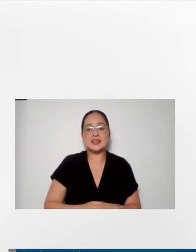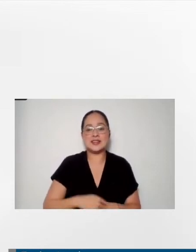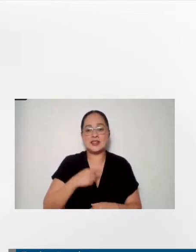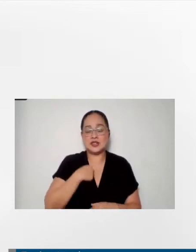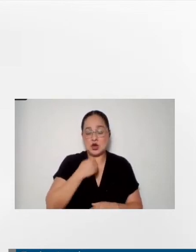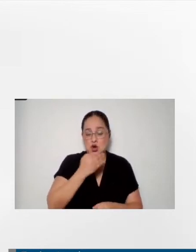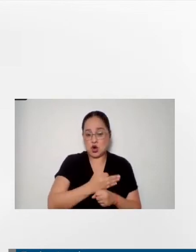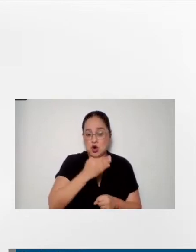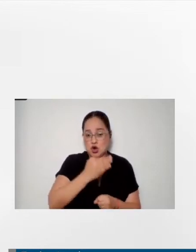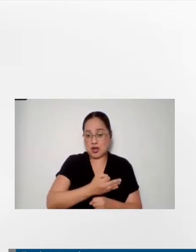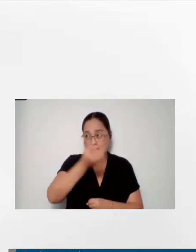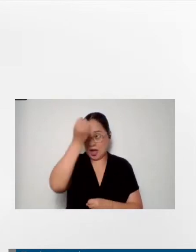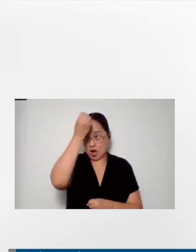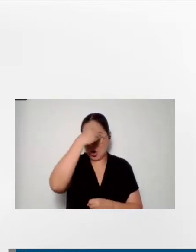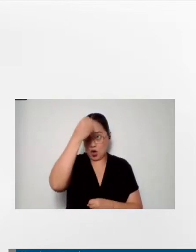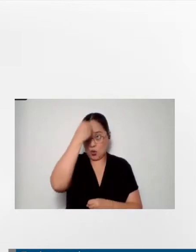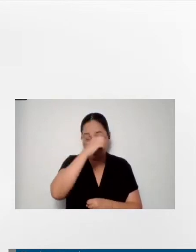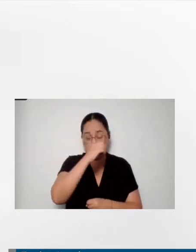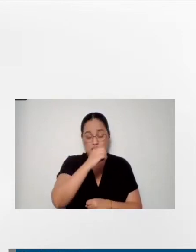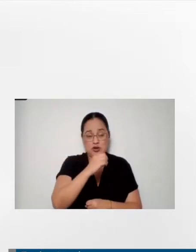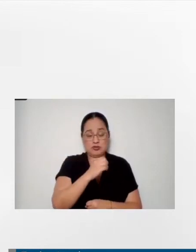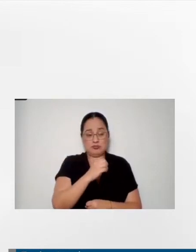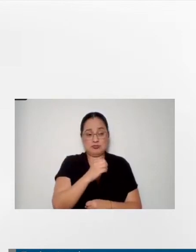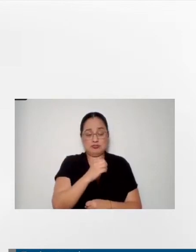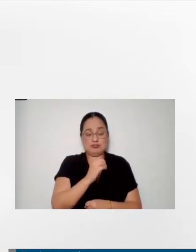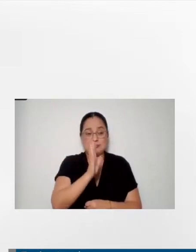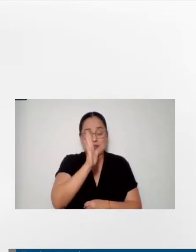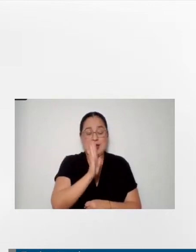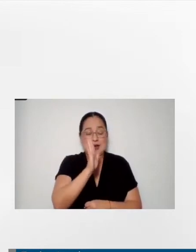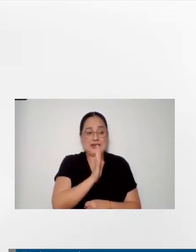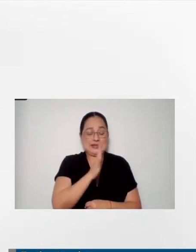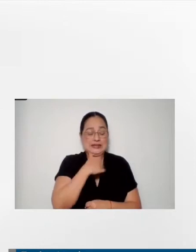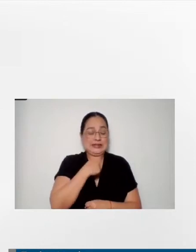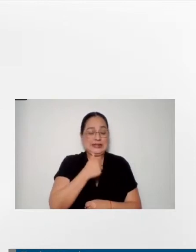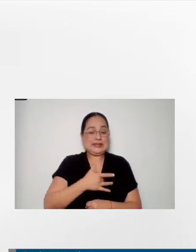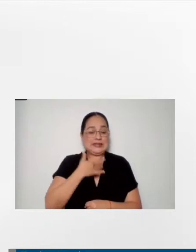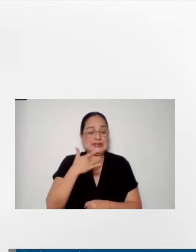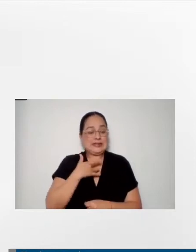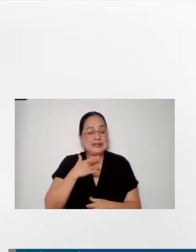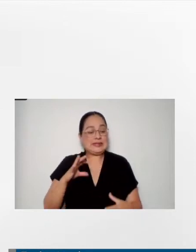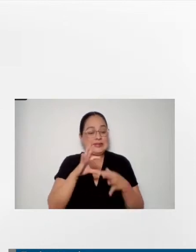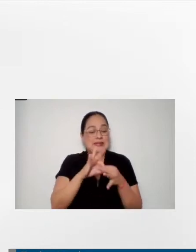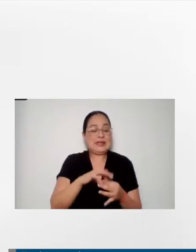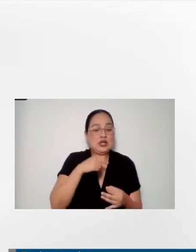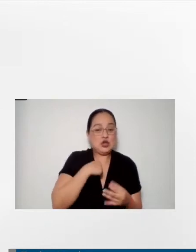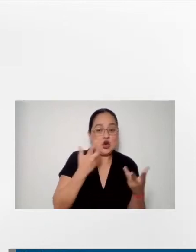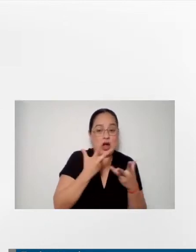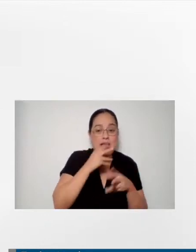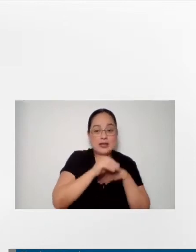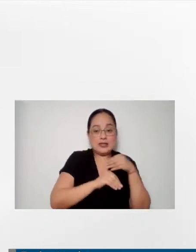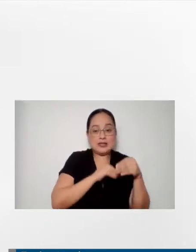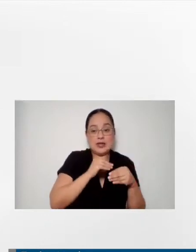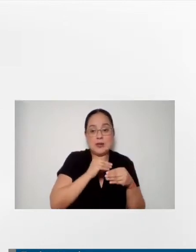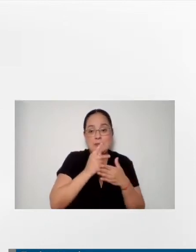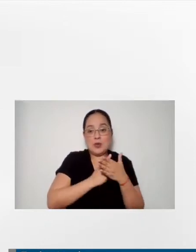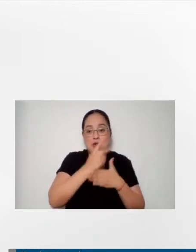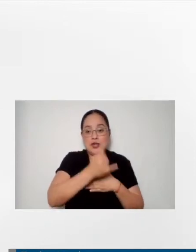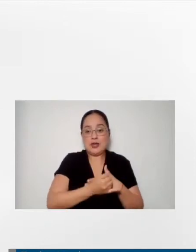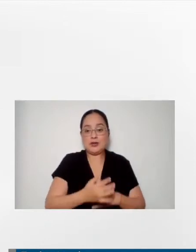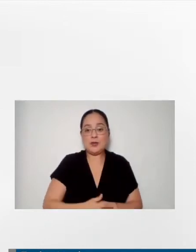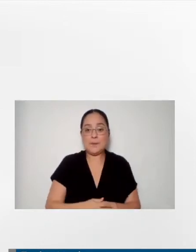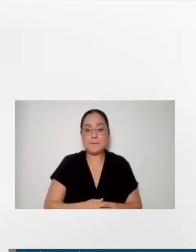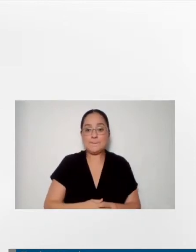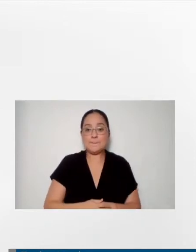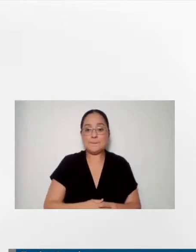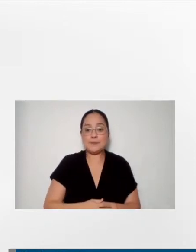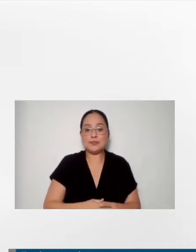opinión tan imparcial porque yo formo parte de este proyecto, pero voy a intentar como resaltar las